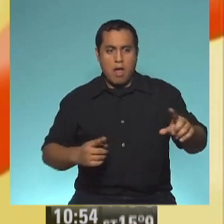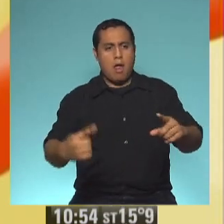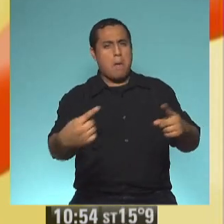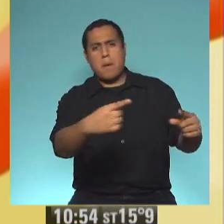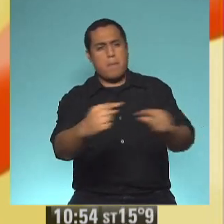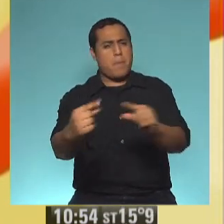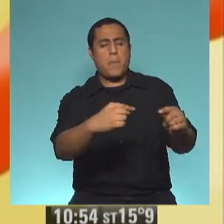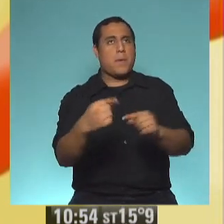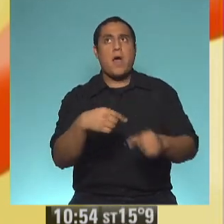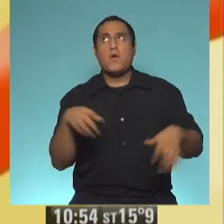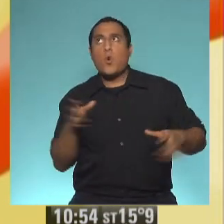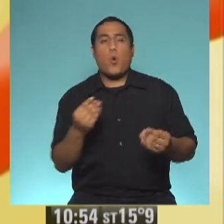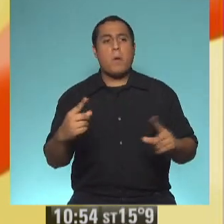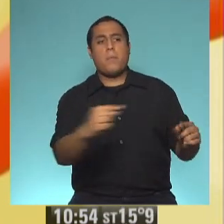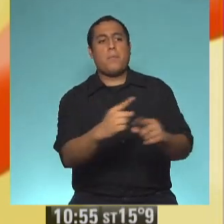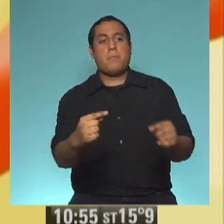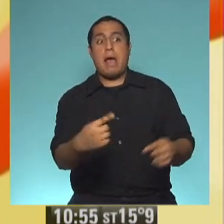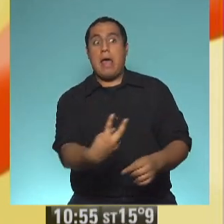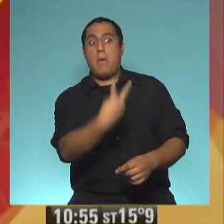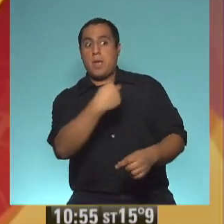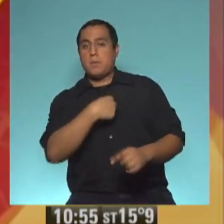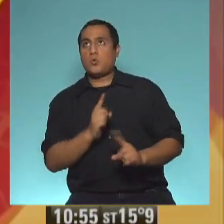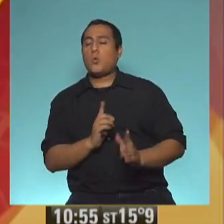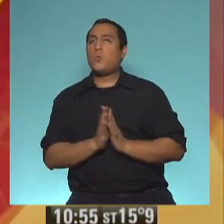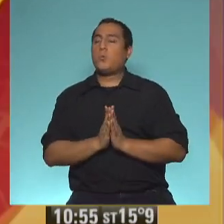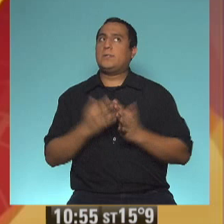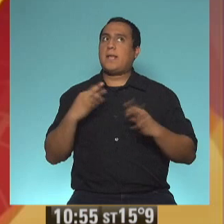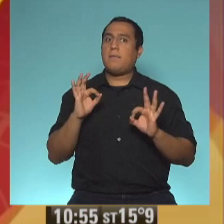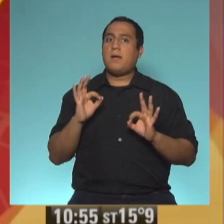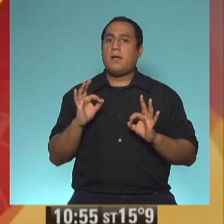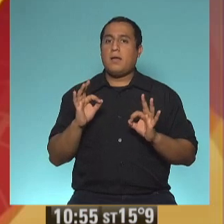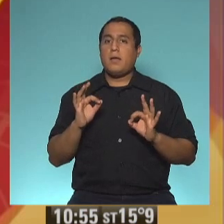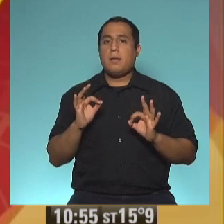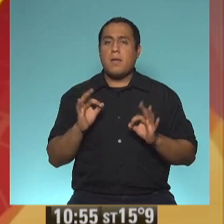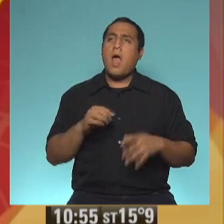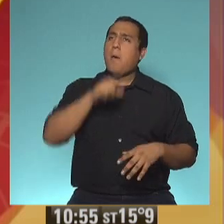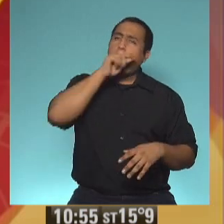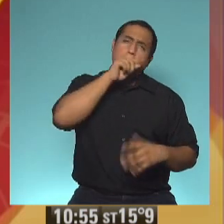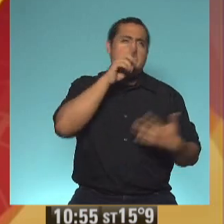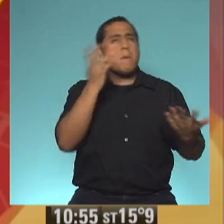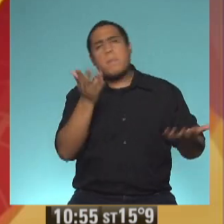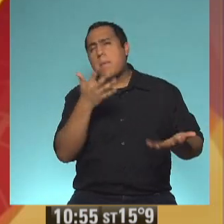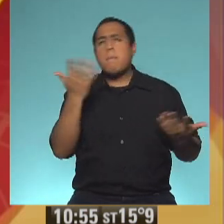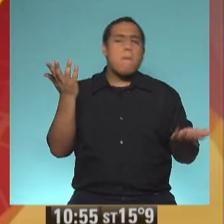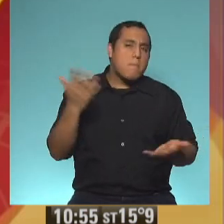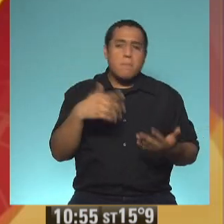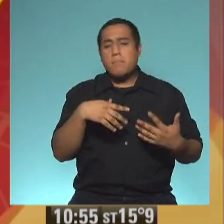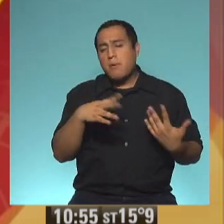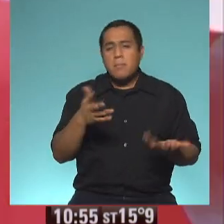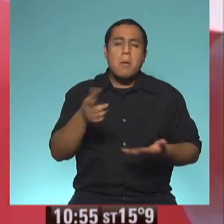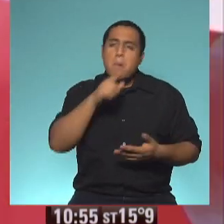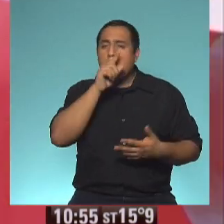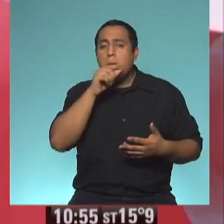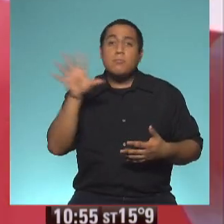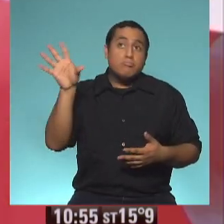cómo se debía volar menos pensarían en él la marmota siguió haciendo de cuentas que escuchaba lo que decía benteveo